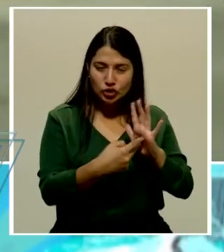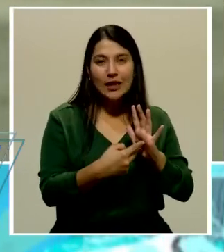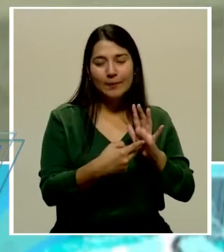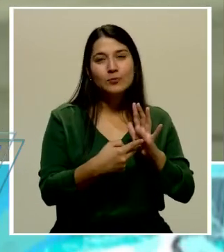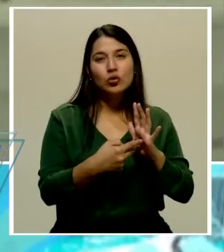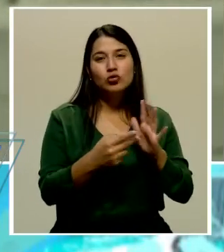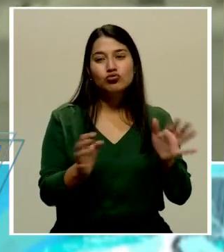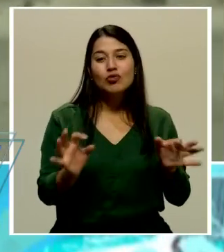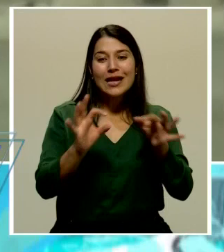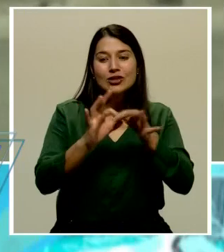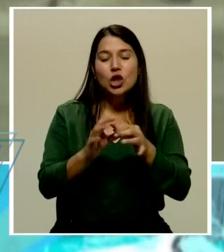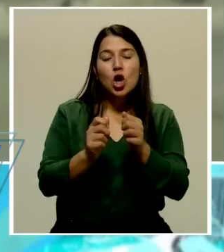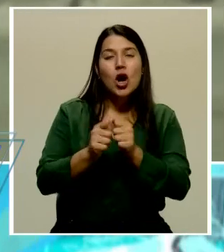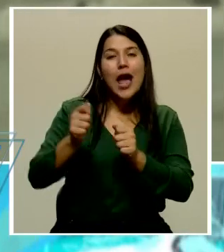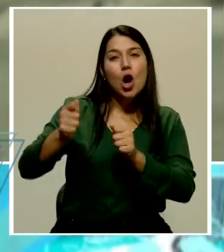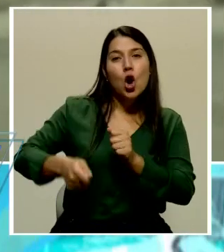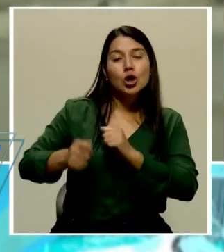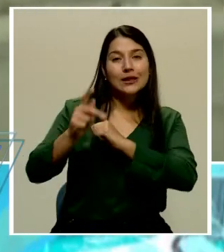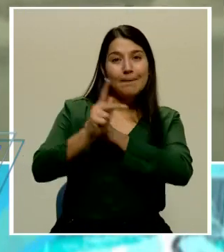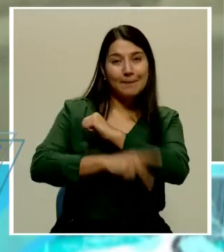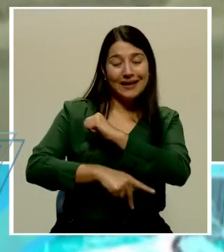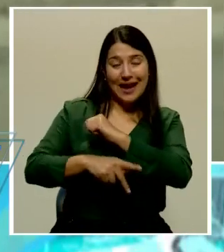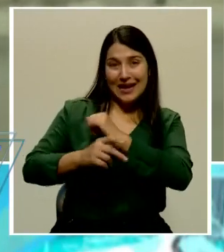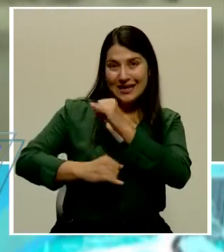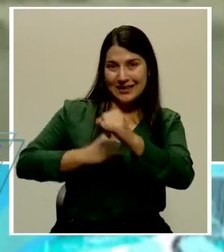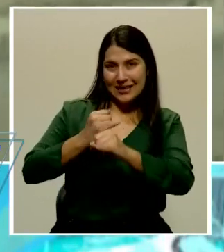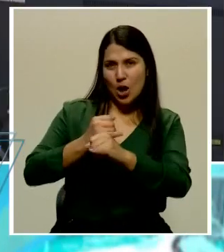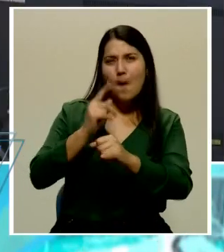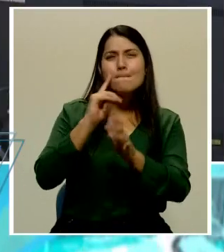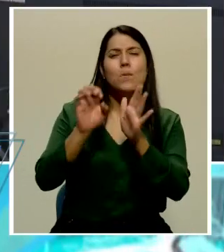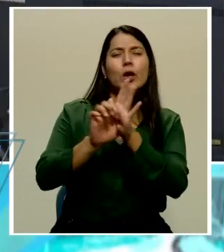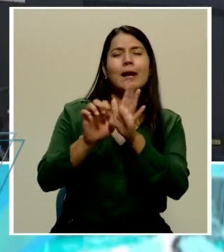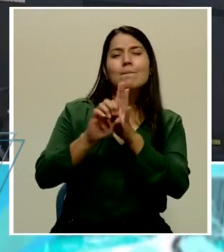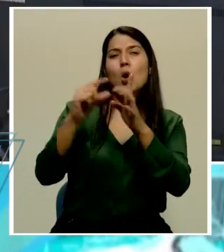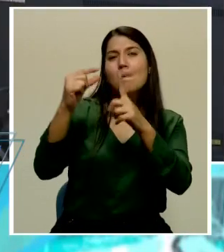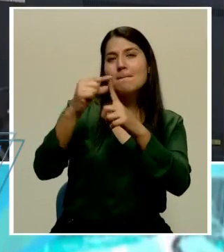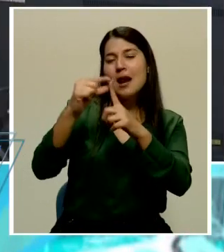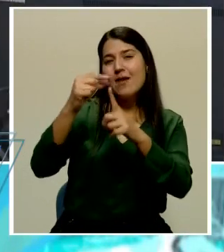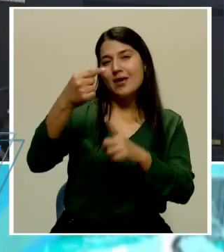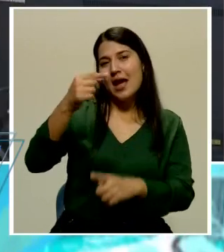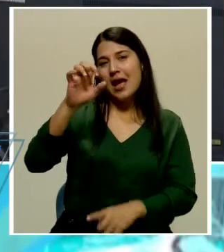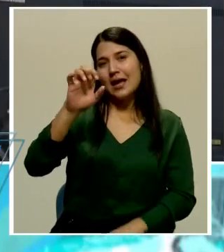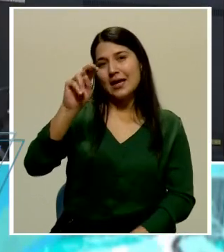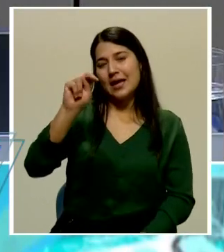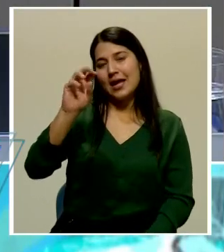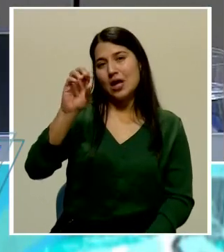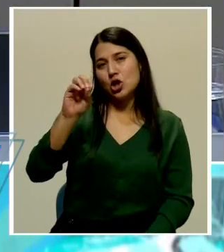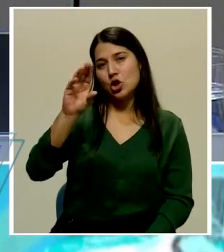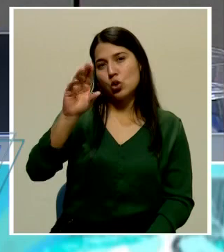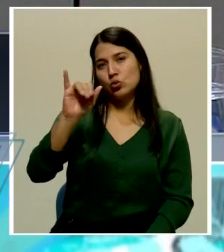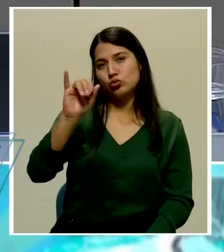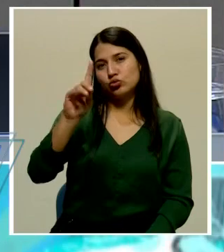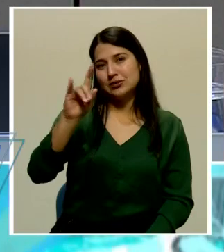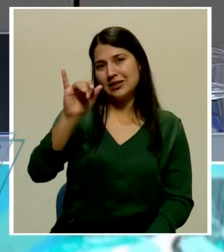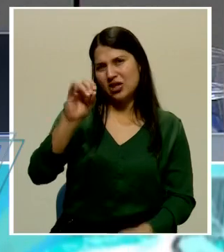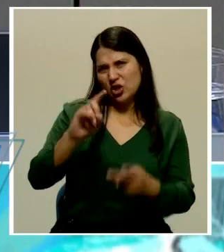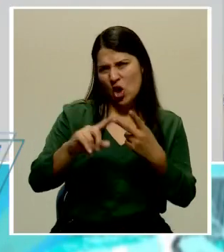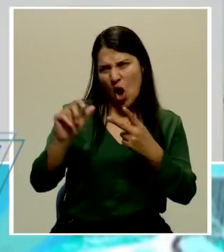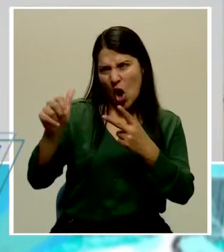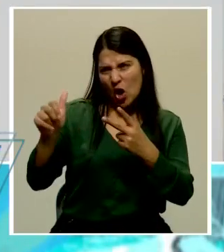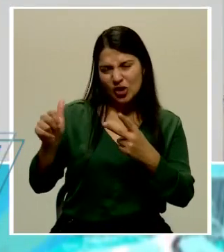Corte Penal Internacional. Conceptos como genocidio y crímenes de lesa humanidad que entiendo